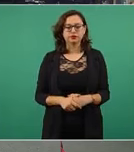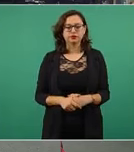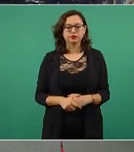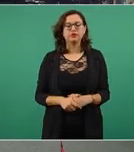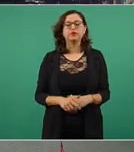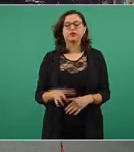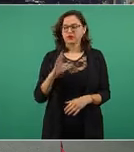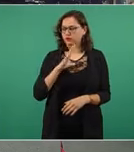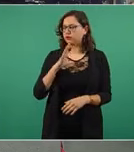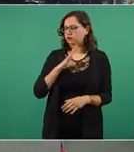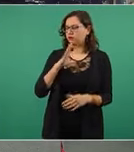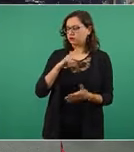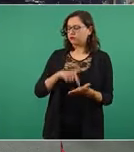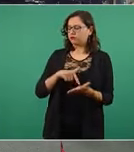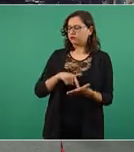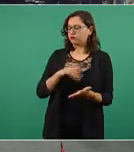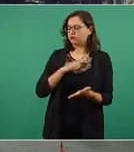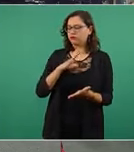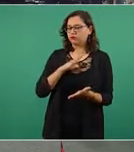Aquí la tengo.